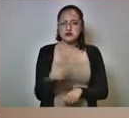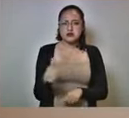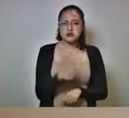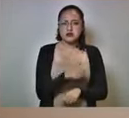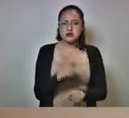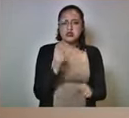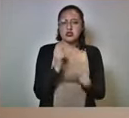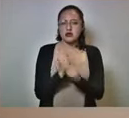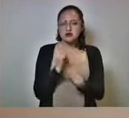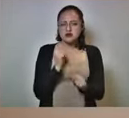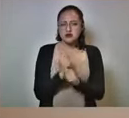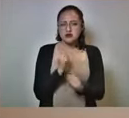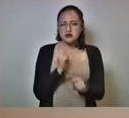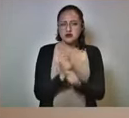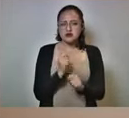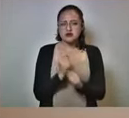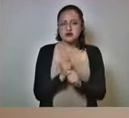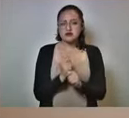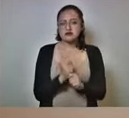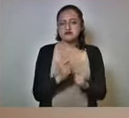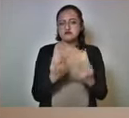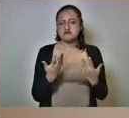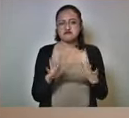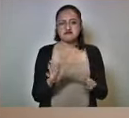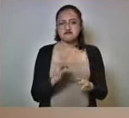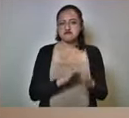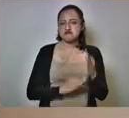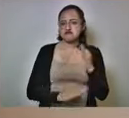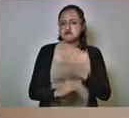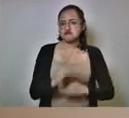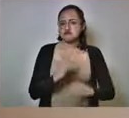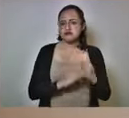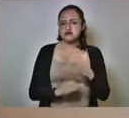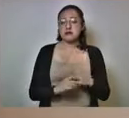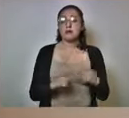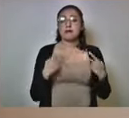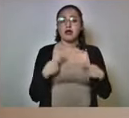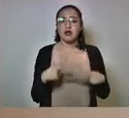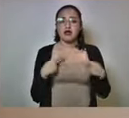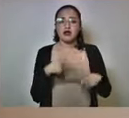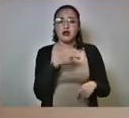tanto la vehicular como la de las personas.